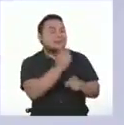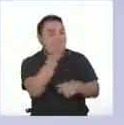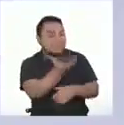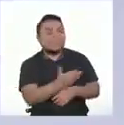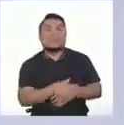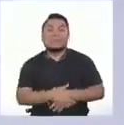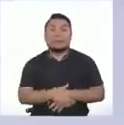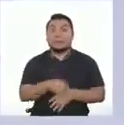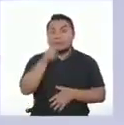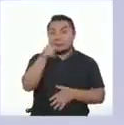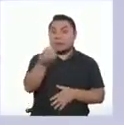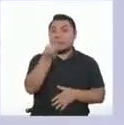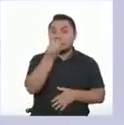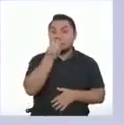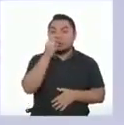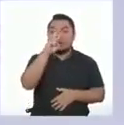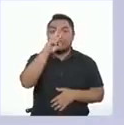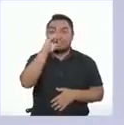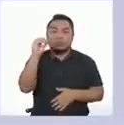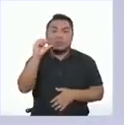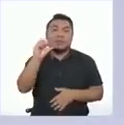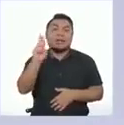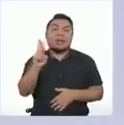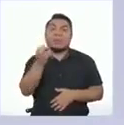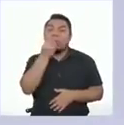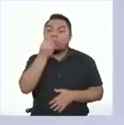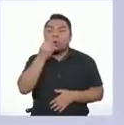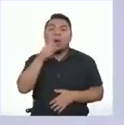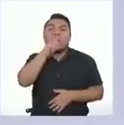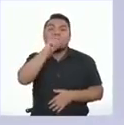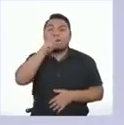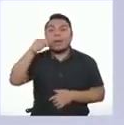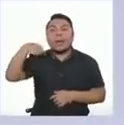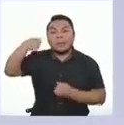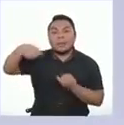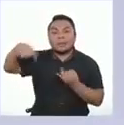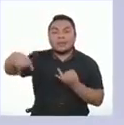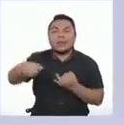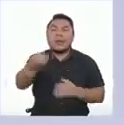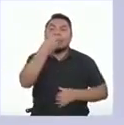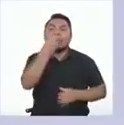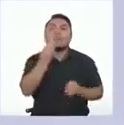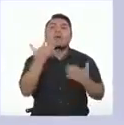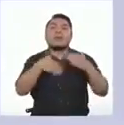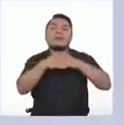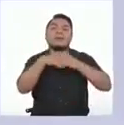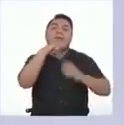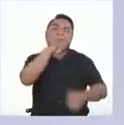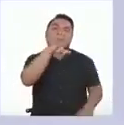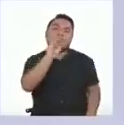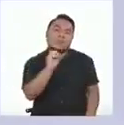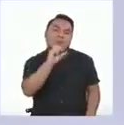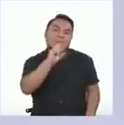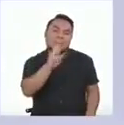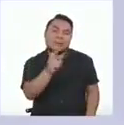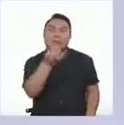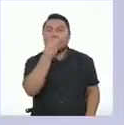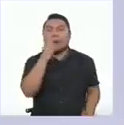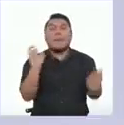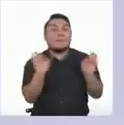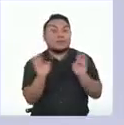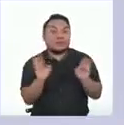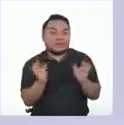Exactamente. Si comen 200 gramos de pollo al día, estarán consumiendo 40 gramos de